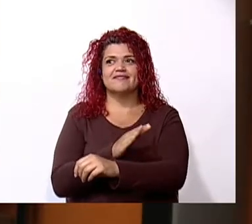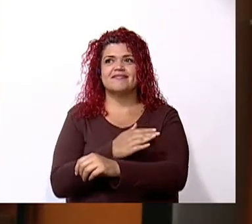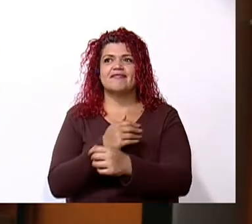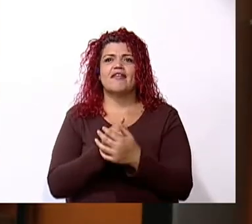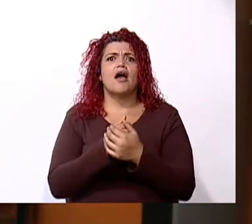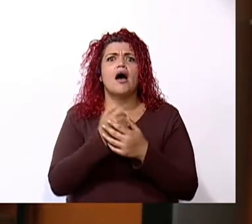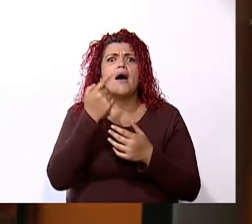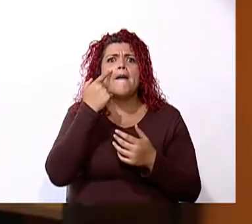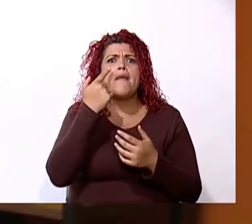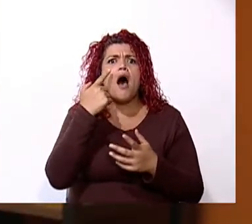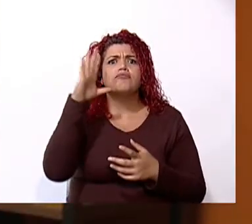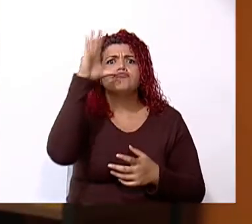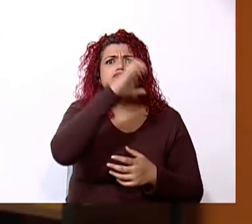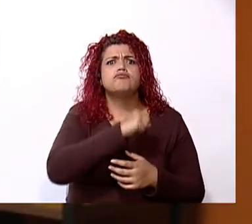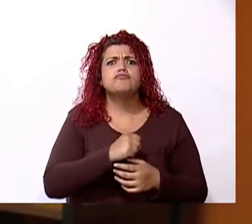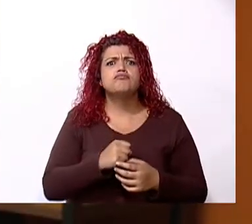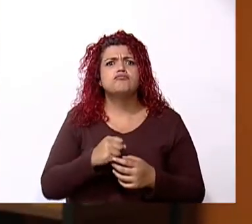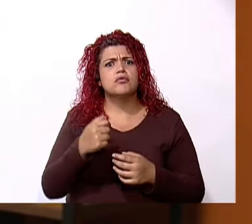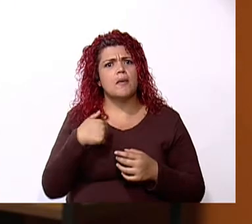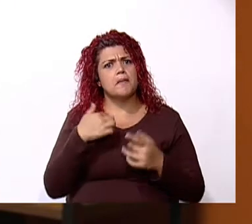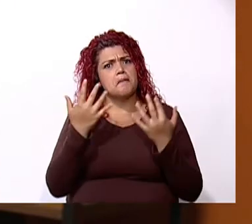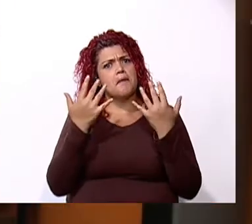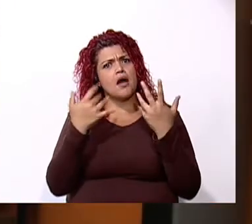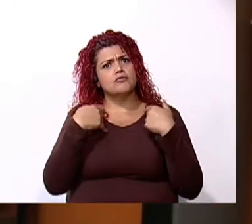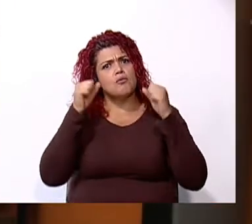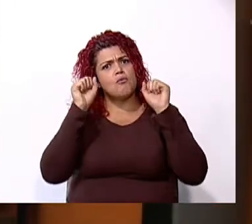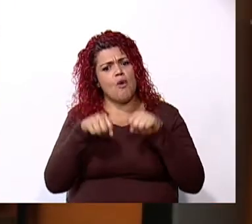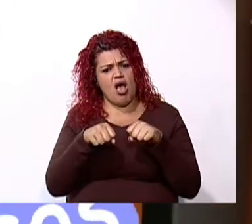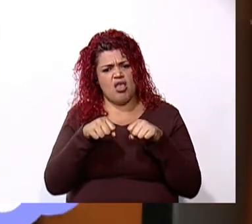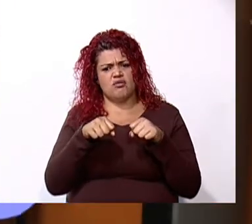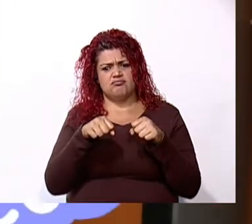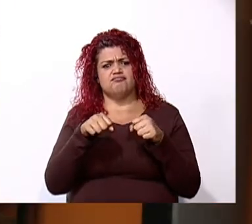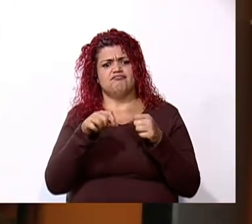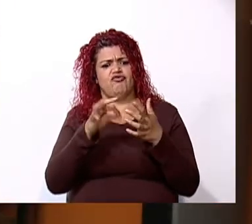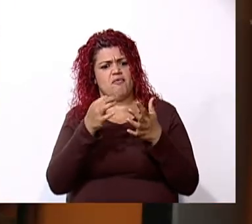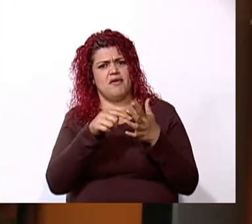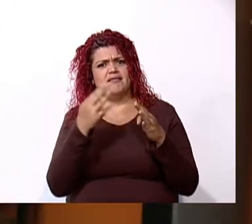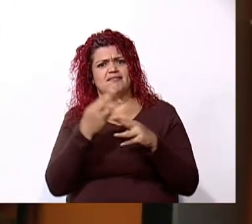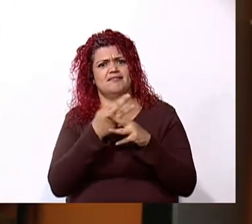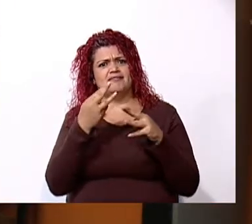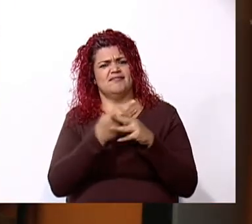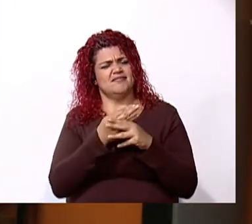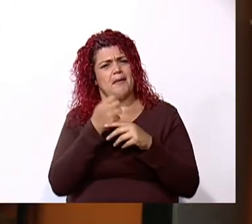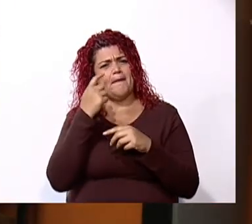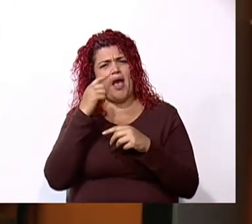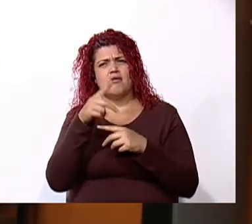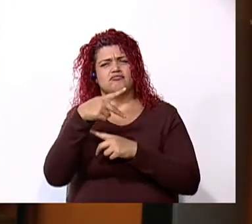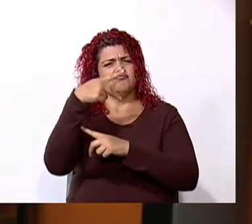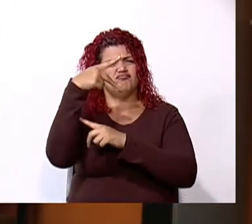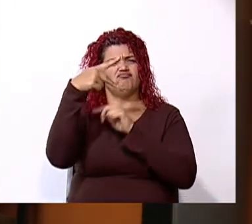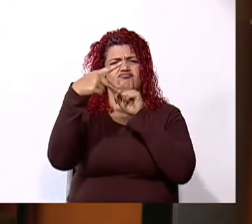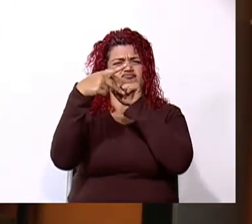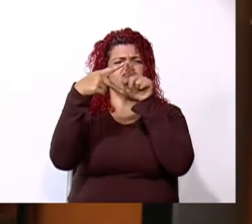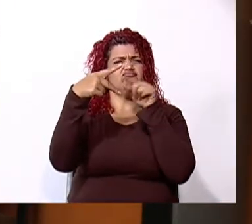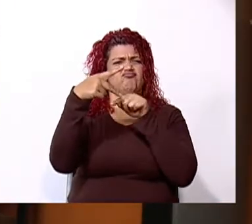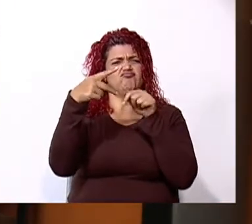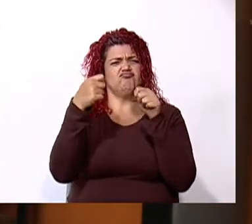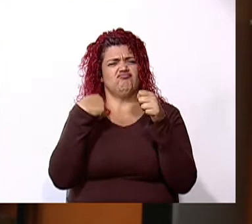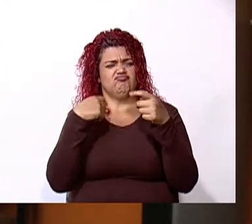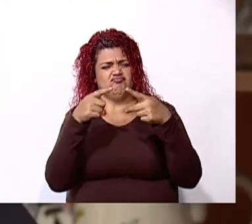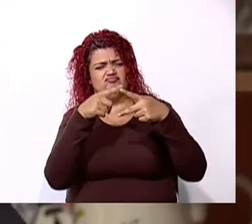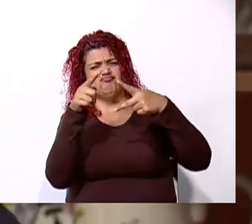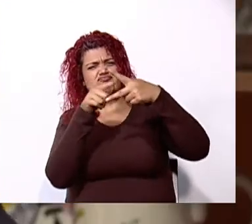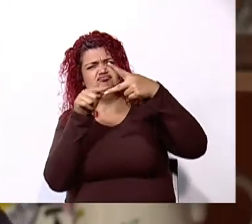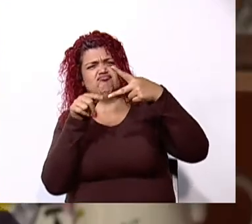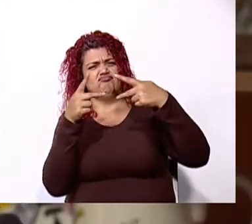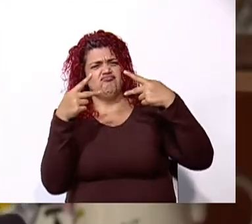Vean lo que descubrí, que con mis manos puedo hacer una figura matemática. Vean, como con estos dedos hago este símbolo, con mi otra mano hago este otro